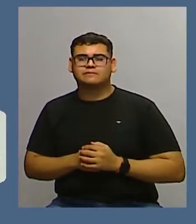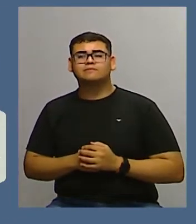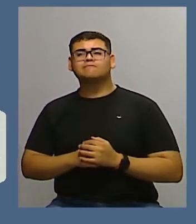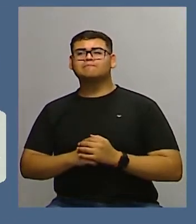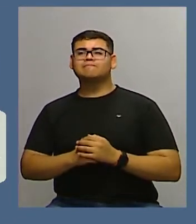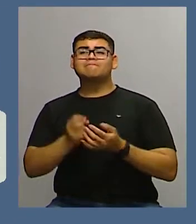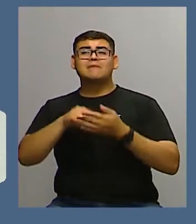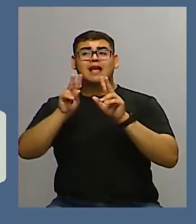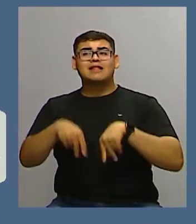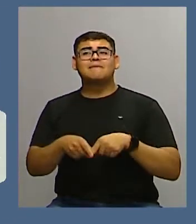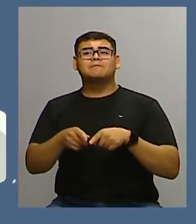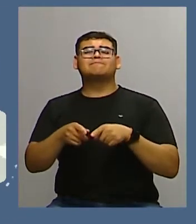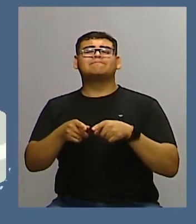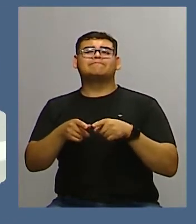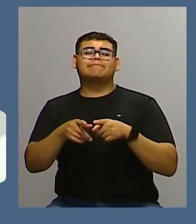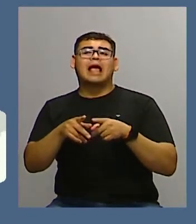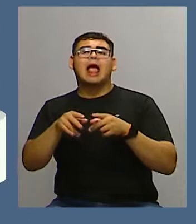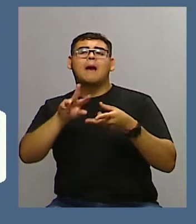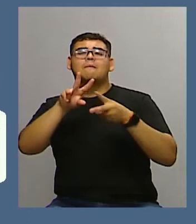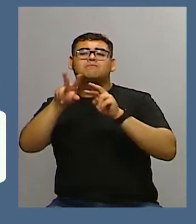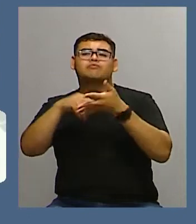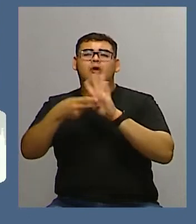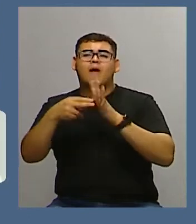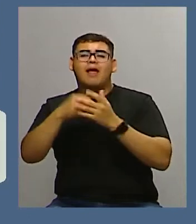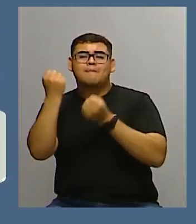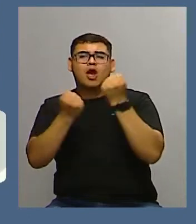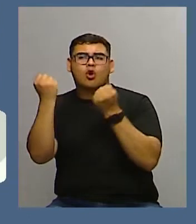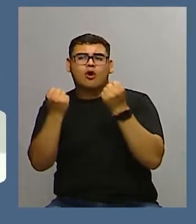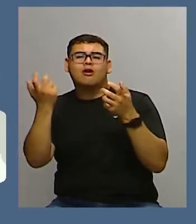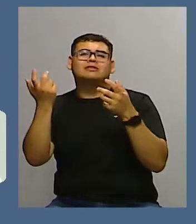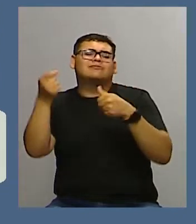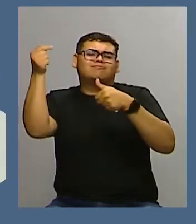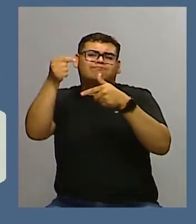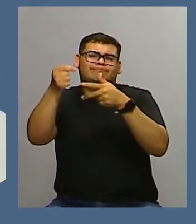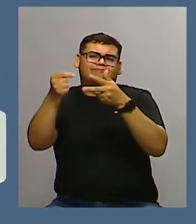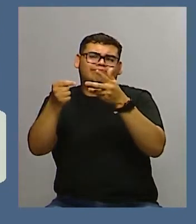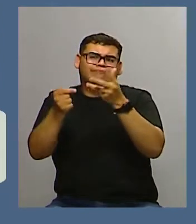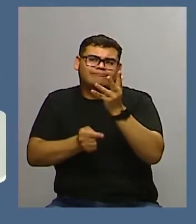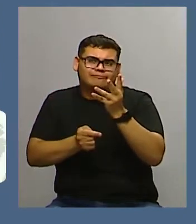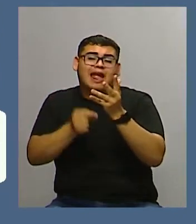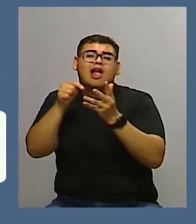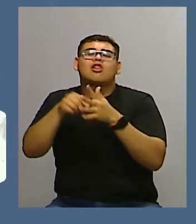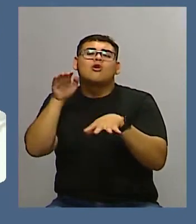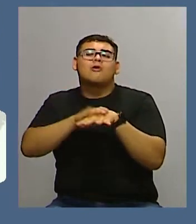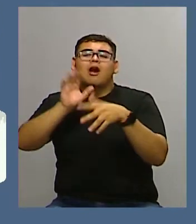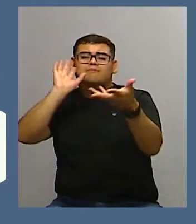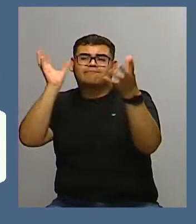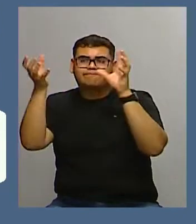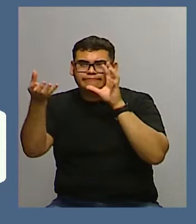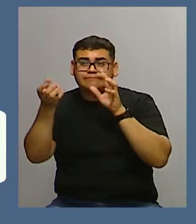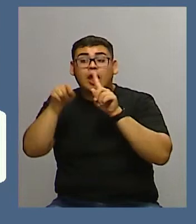su microeconomía, en relación a todas estas cuestiones, estos efectos climáticos adversos que van sucediendo en otras